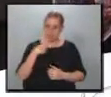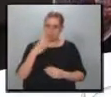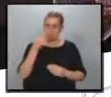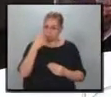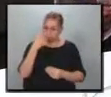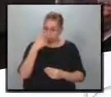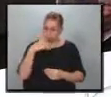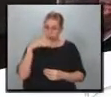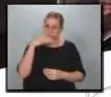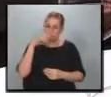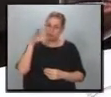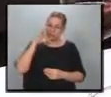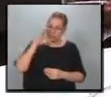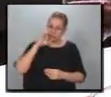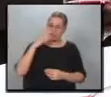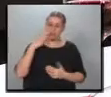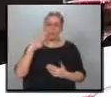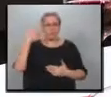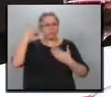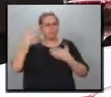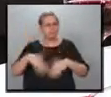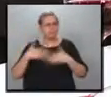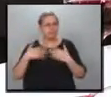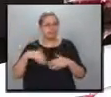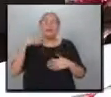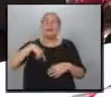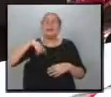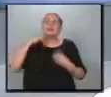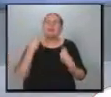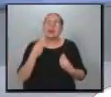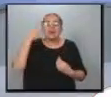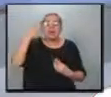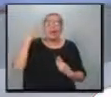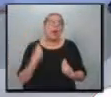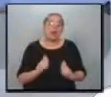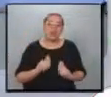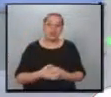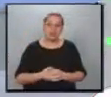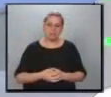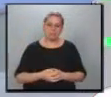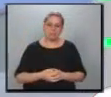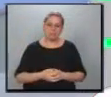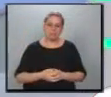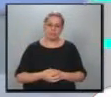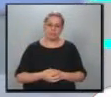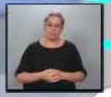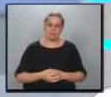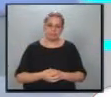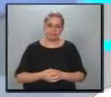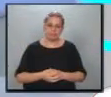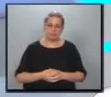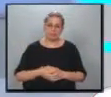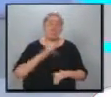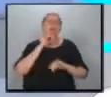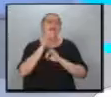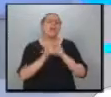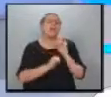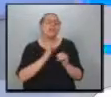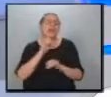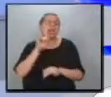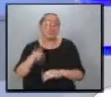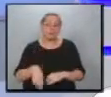de pronto puedan reflexionar. Hoy, la idea, estimado Navarro, es explicar por qué los